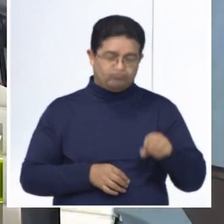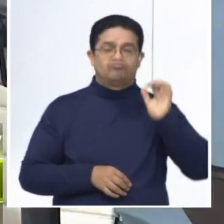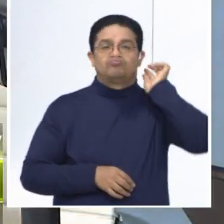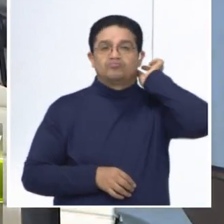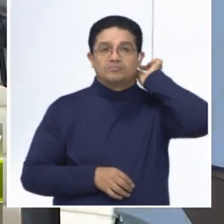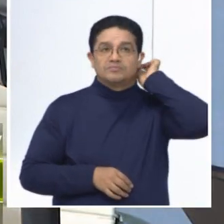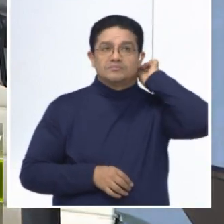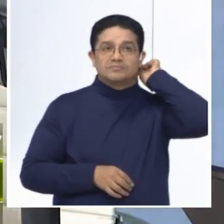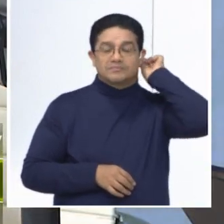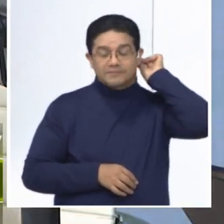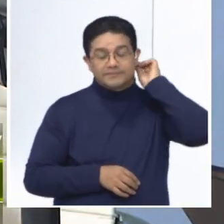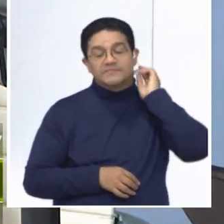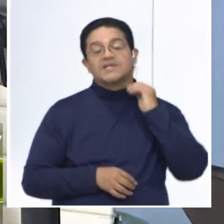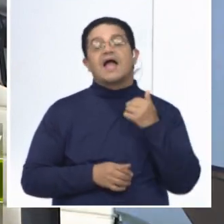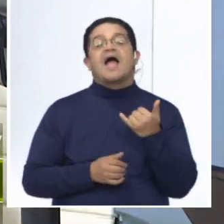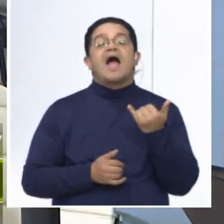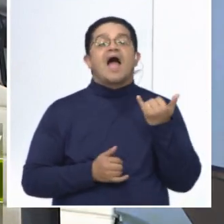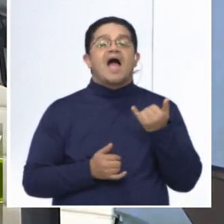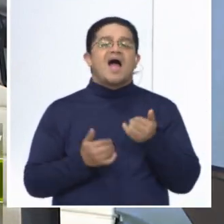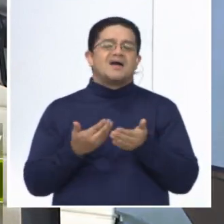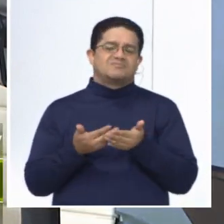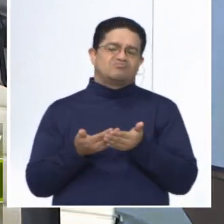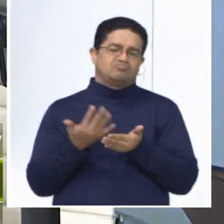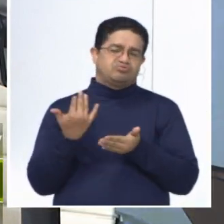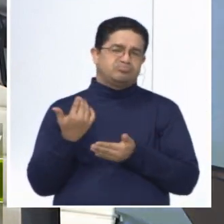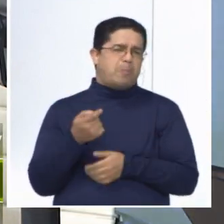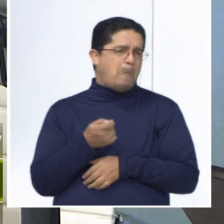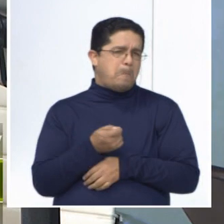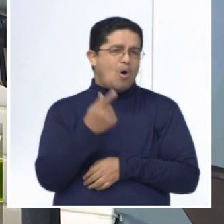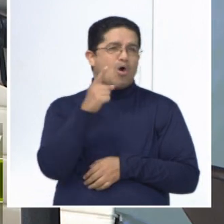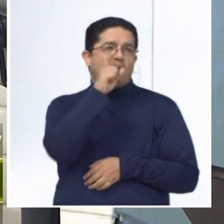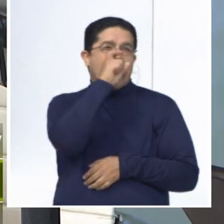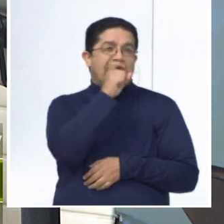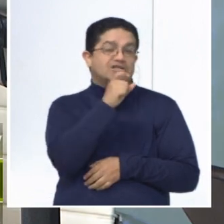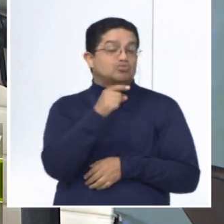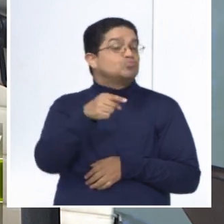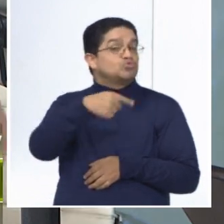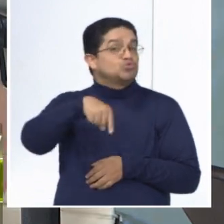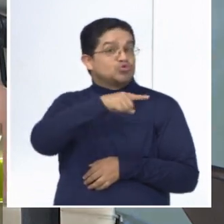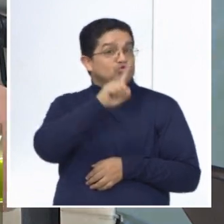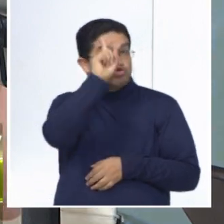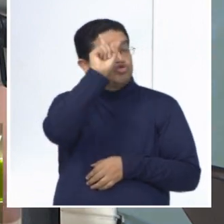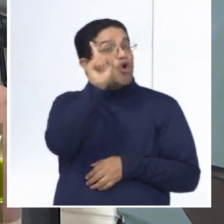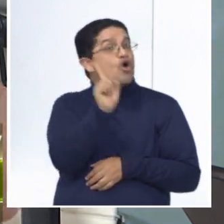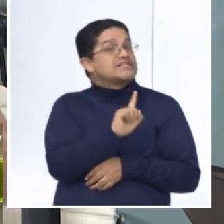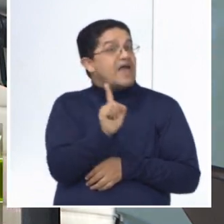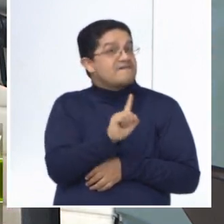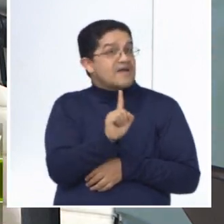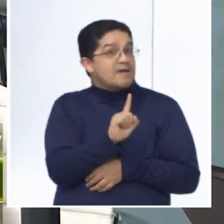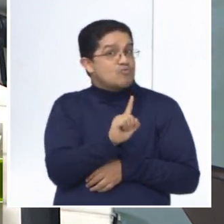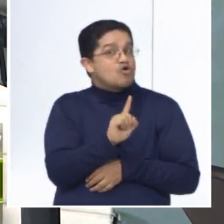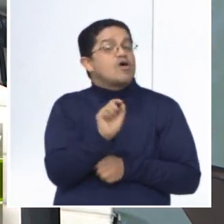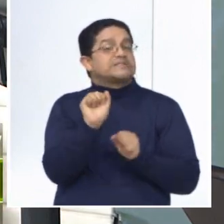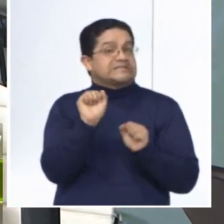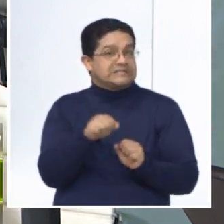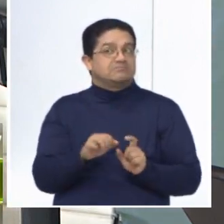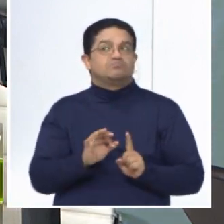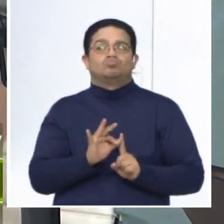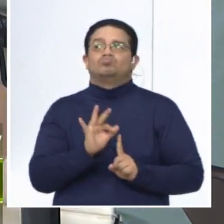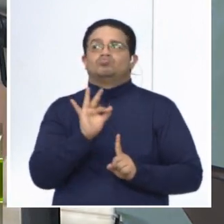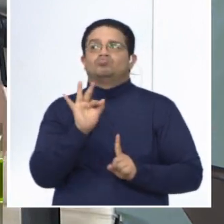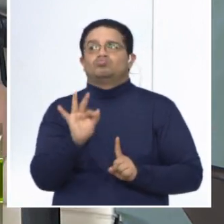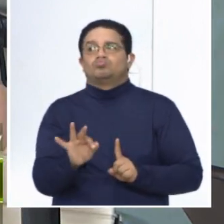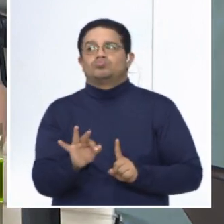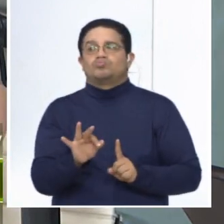el Chagas oral, que hasta hace unos pocos años nosotros no teníamos idea de que era tan común la transmisión oral, hasta